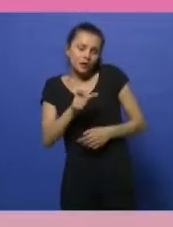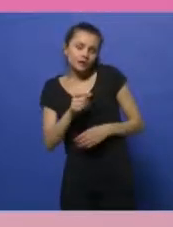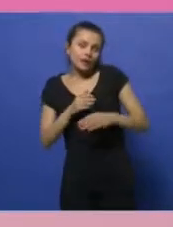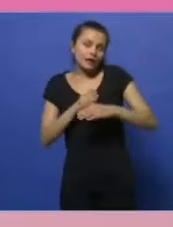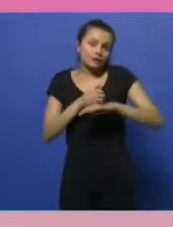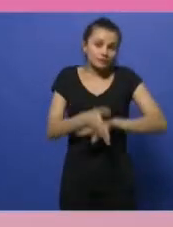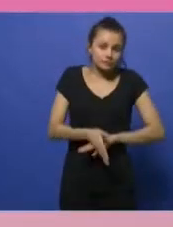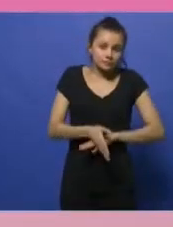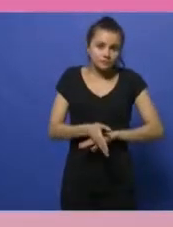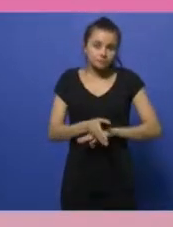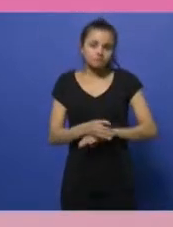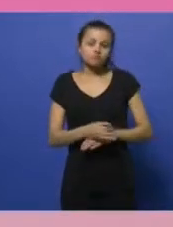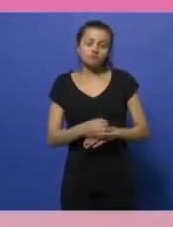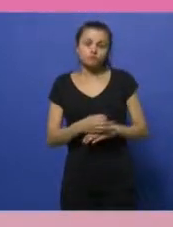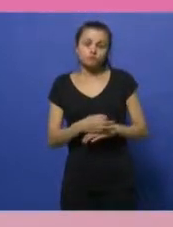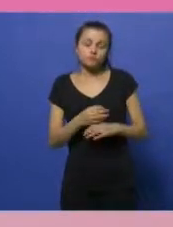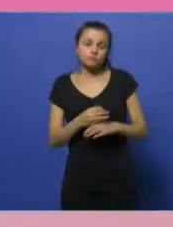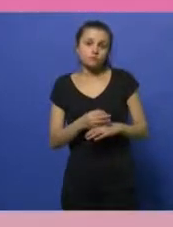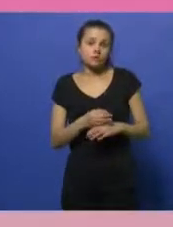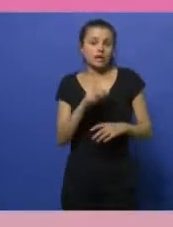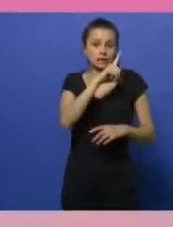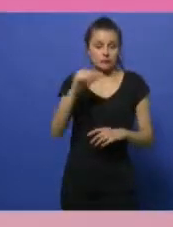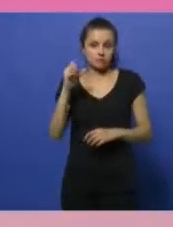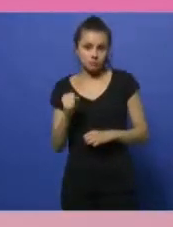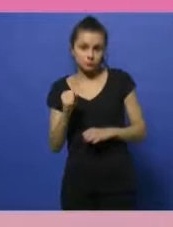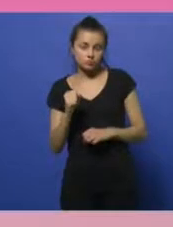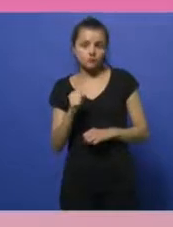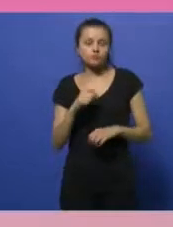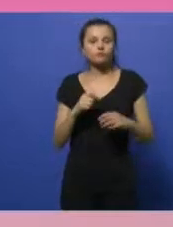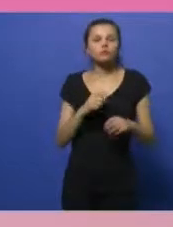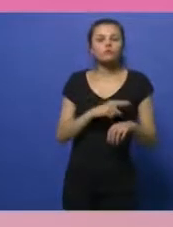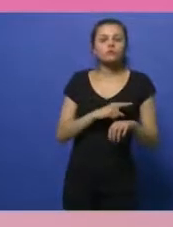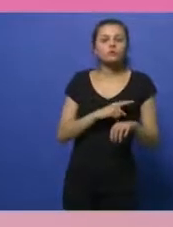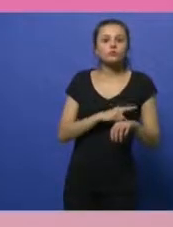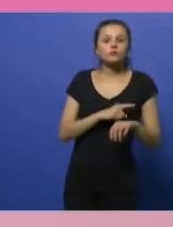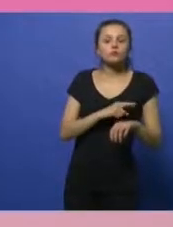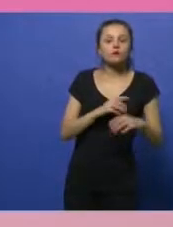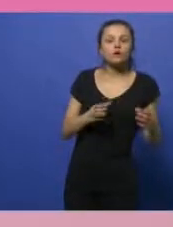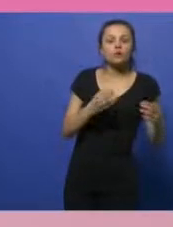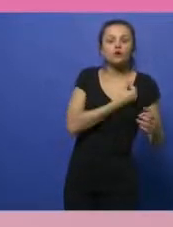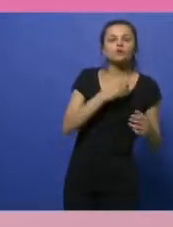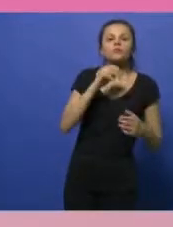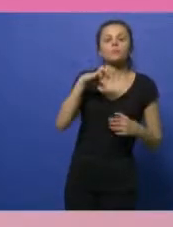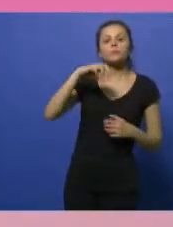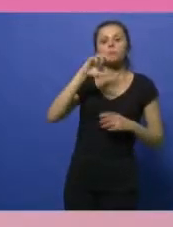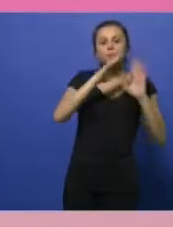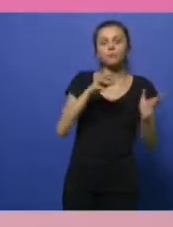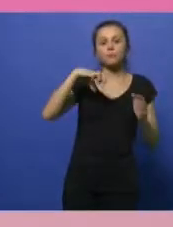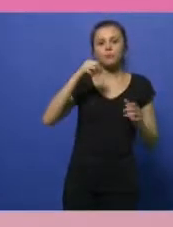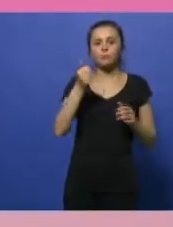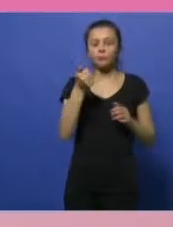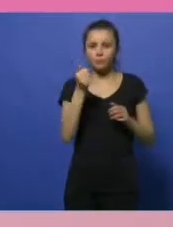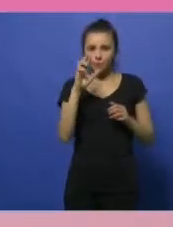accesible, sale 100 pesos. ¿Dónde va a ser? ¿A qué hora? Va a ser en el Prado Español, a las 21 ya vamos a